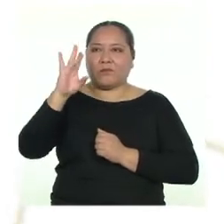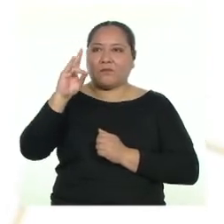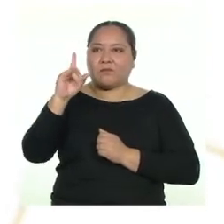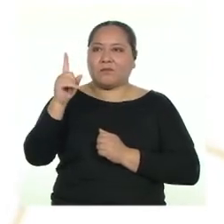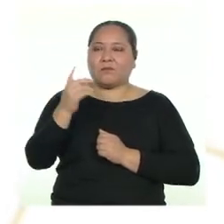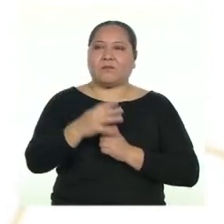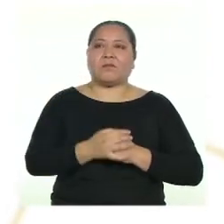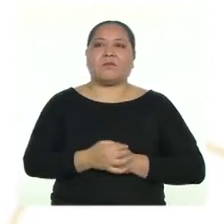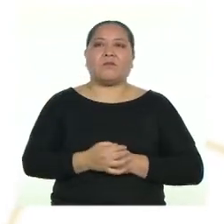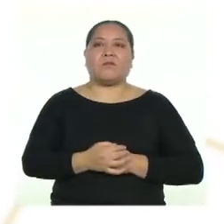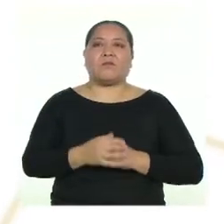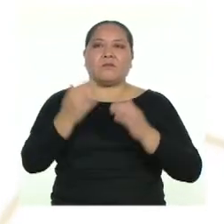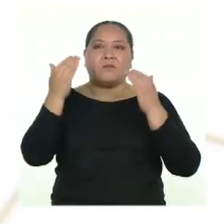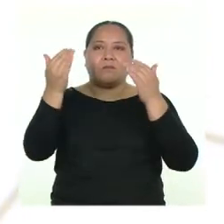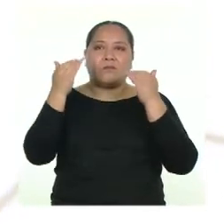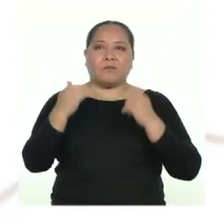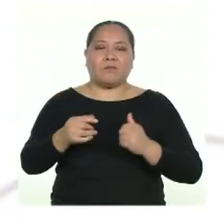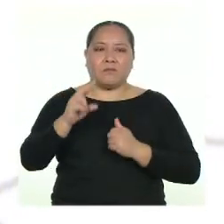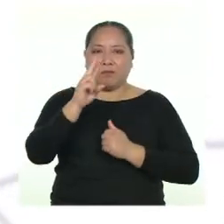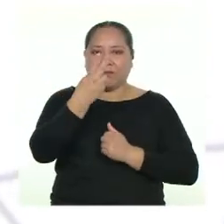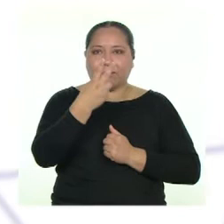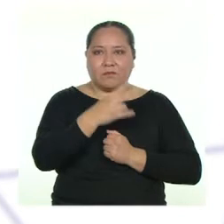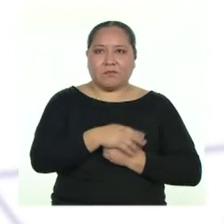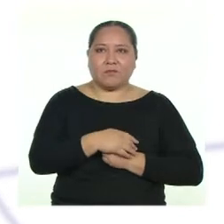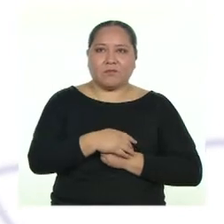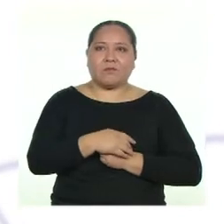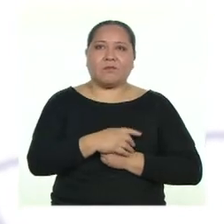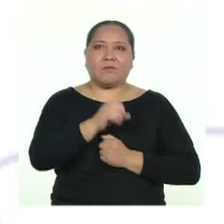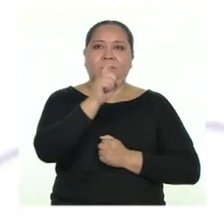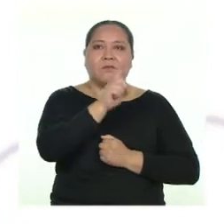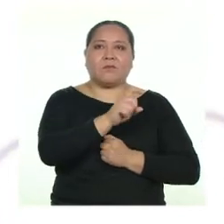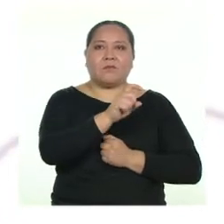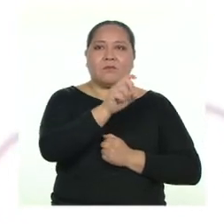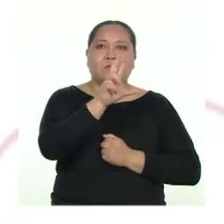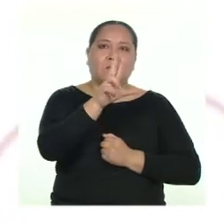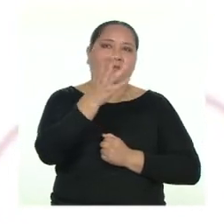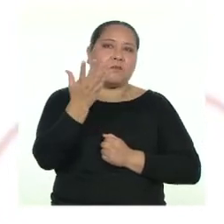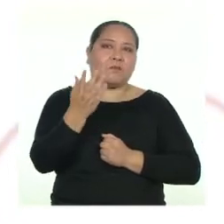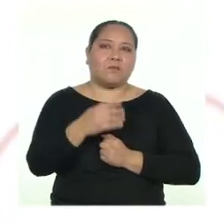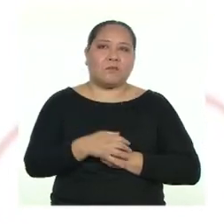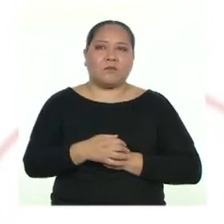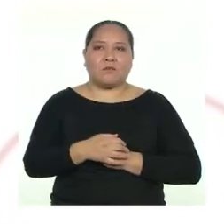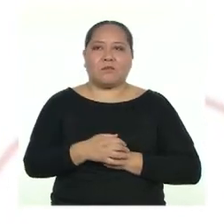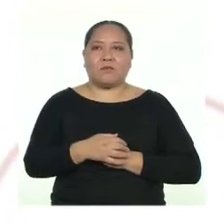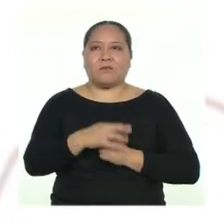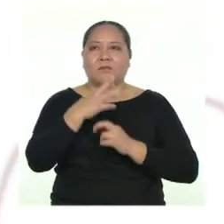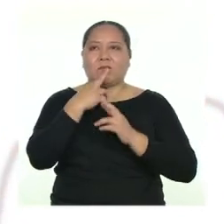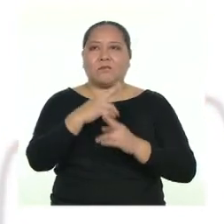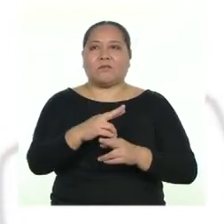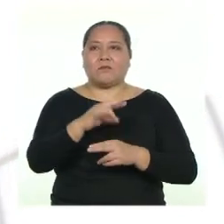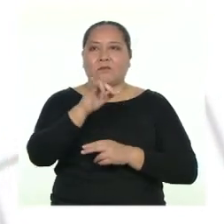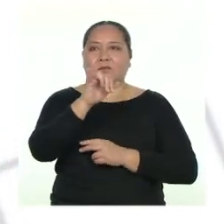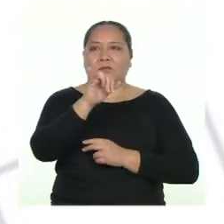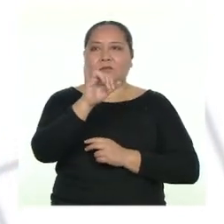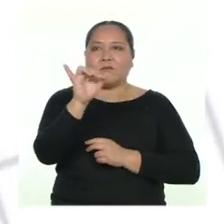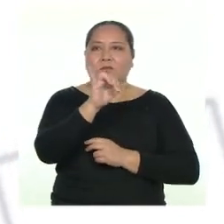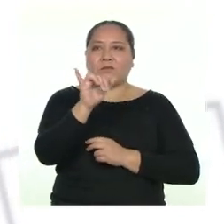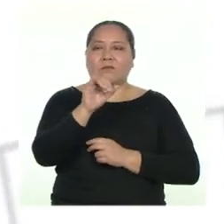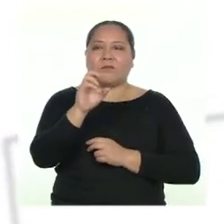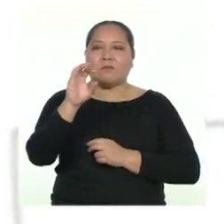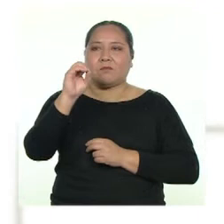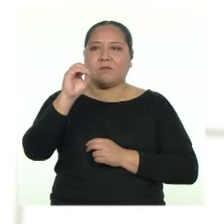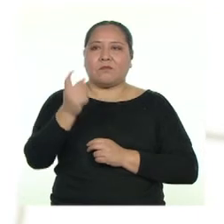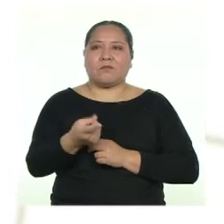13,71. Para hallar el segundo par ordenado, le daré a x un valor de 3 y me da como resultado que y equivale